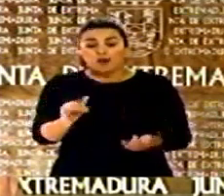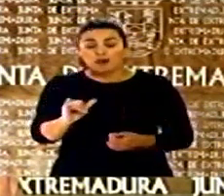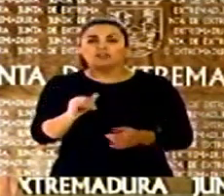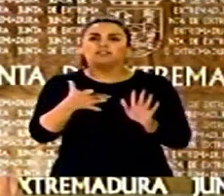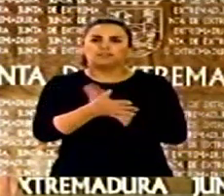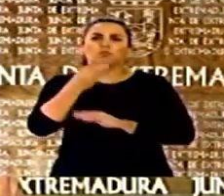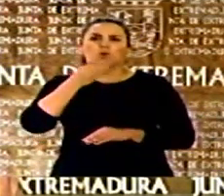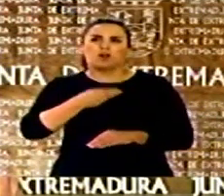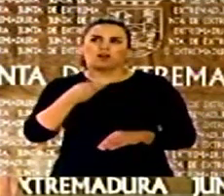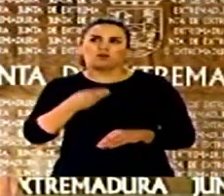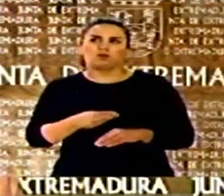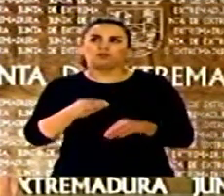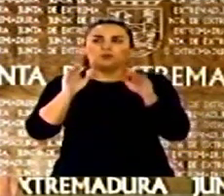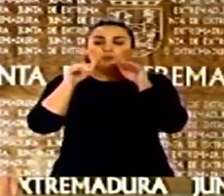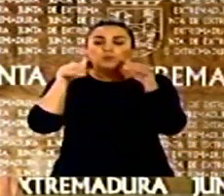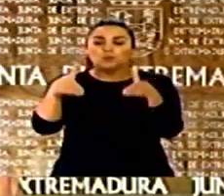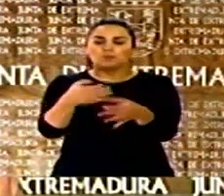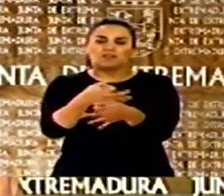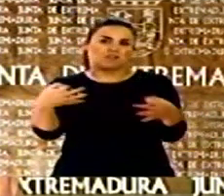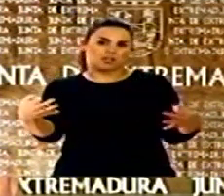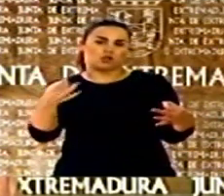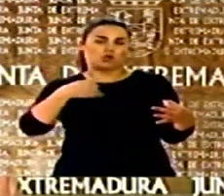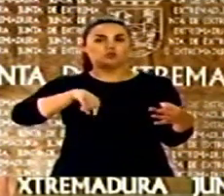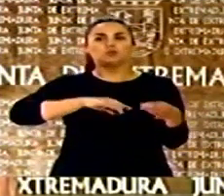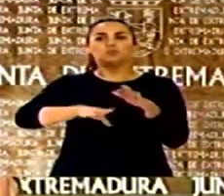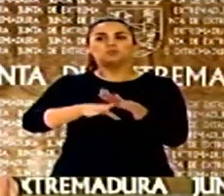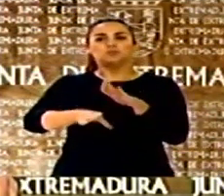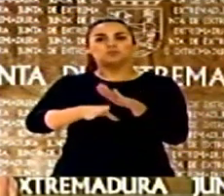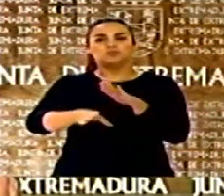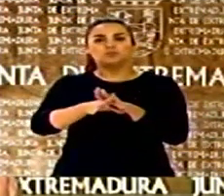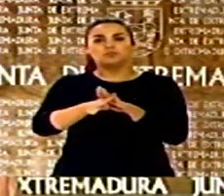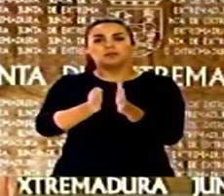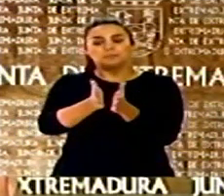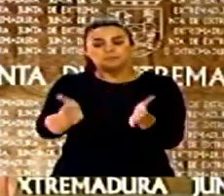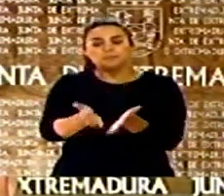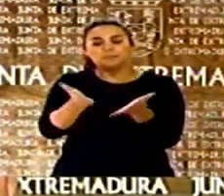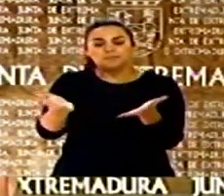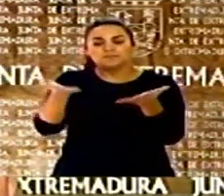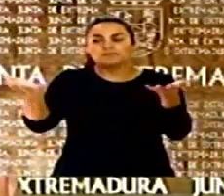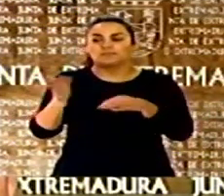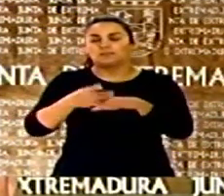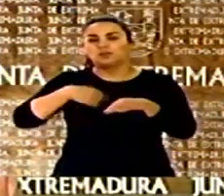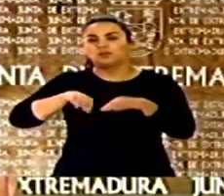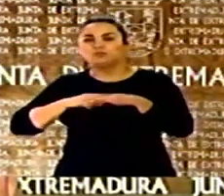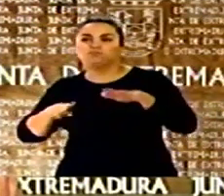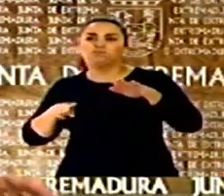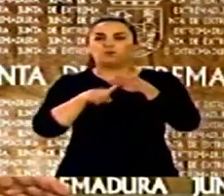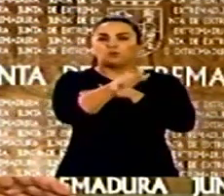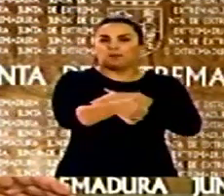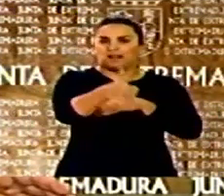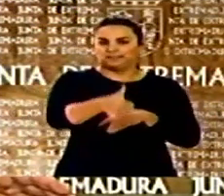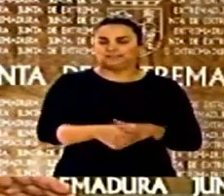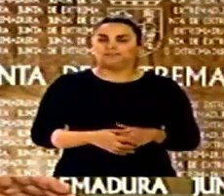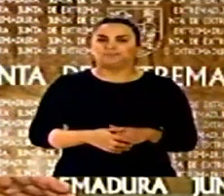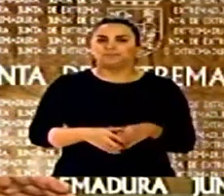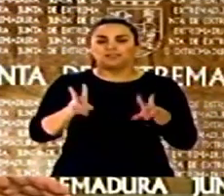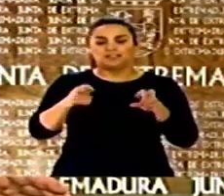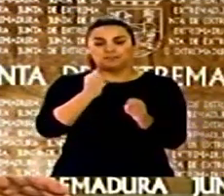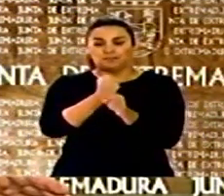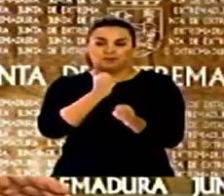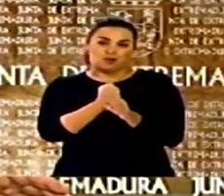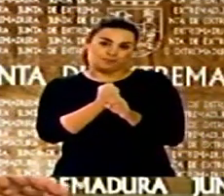2018. Bueno, ya me conocéis, yo no soy nunca autocomplaciente y, por tanto, creo que ha sido un año importante para